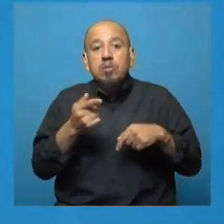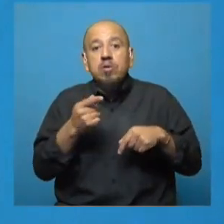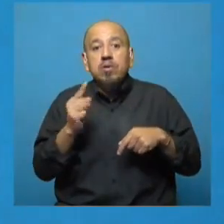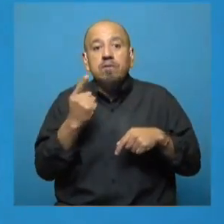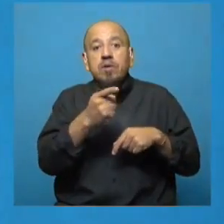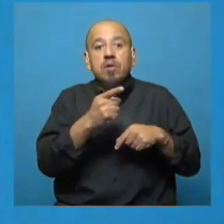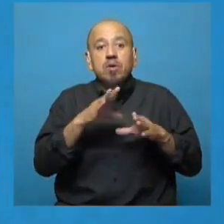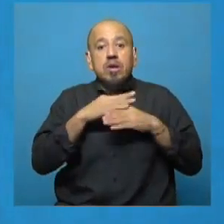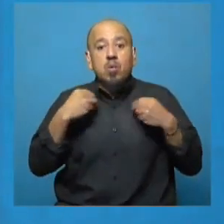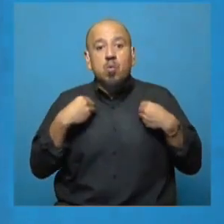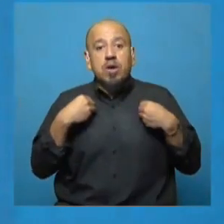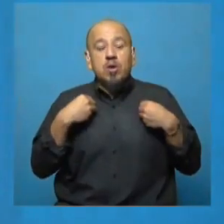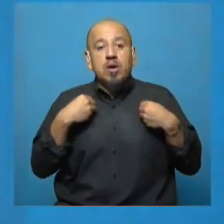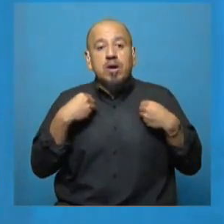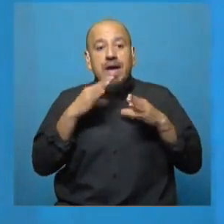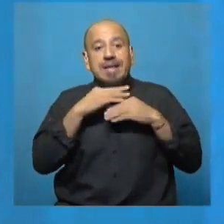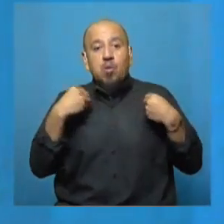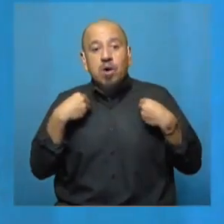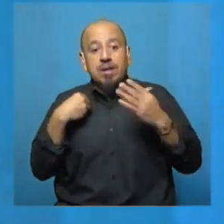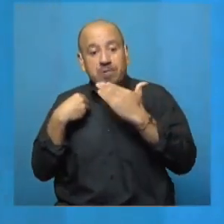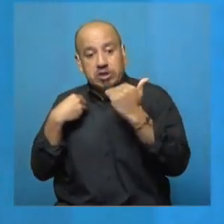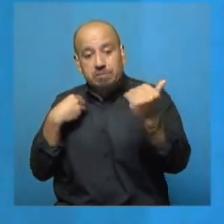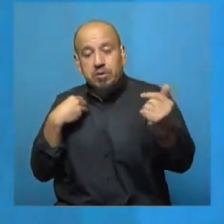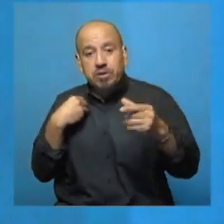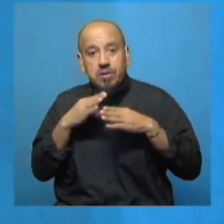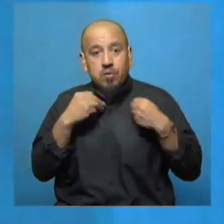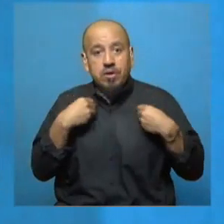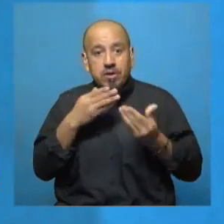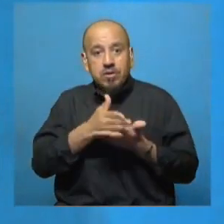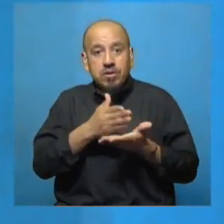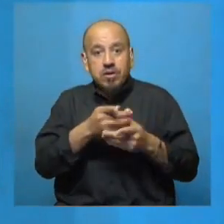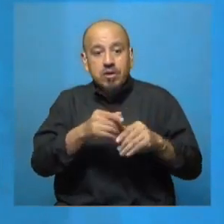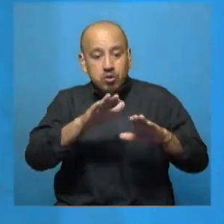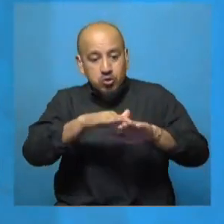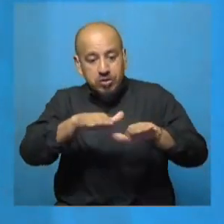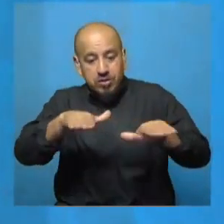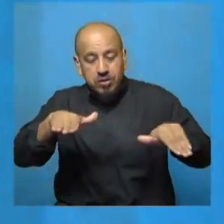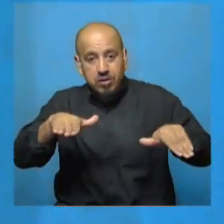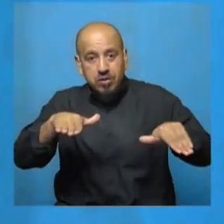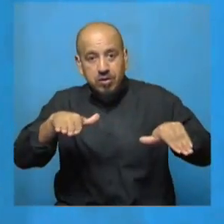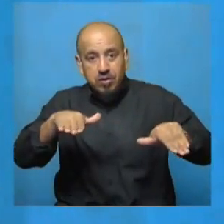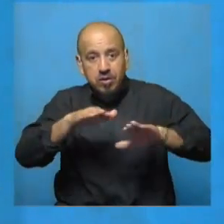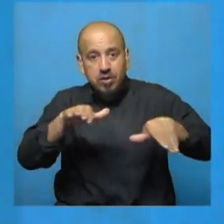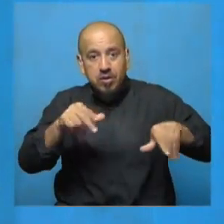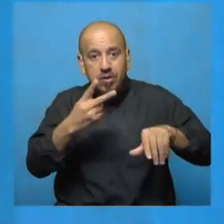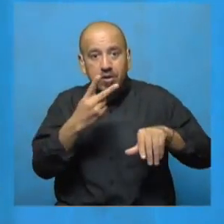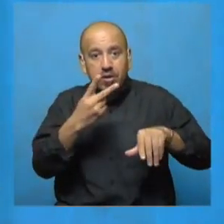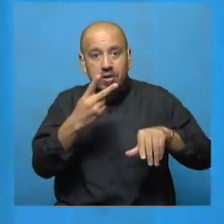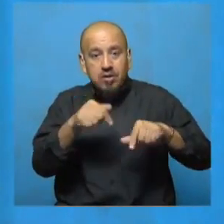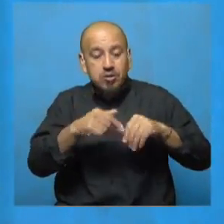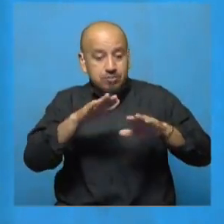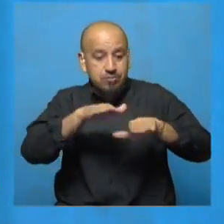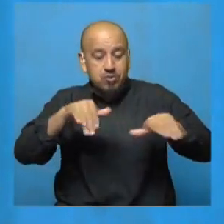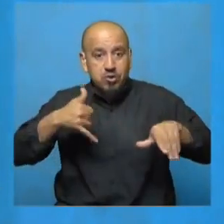de la escuela que me gusta hacerlo cuando me llaman y tengo tiempo y puedo esos Ulises que son 20 años más jóvenes